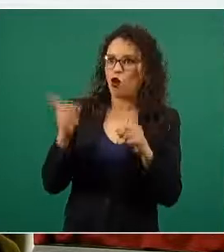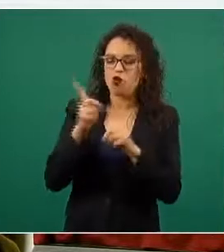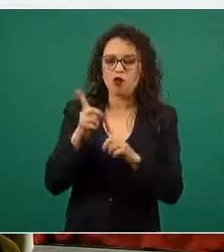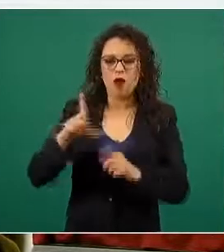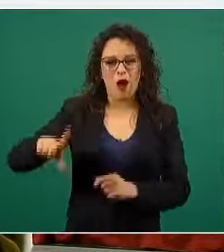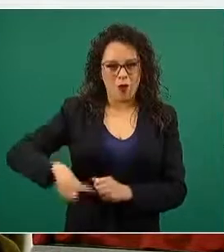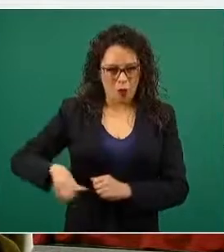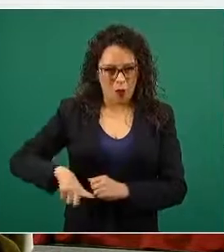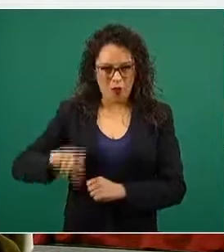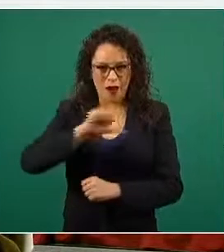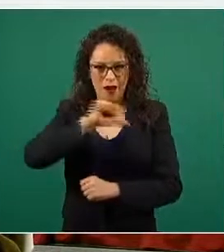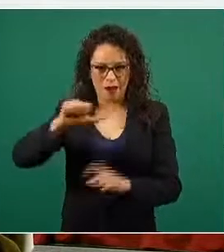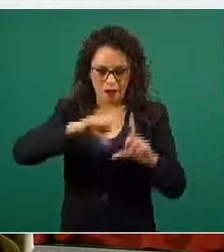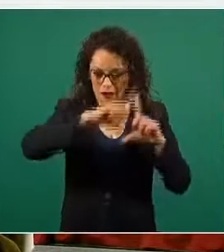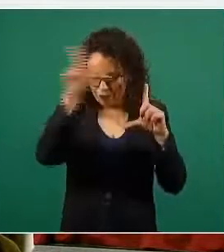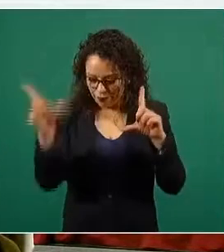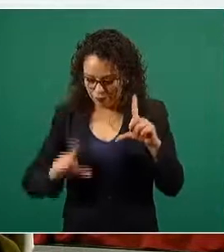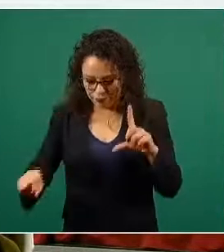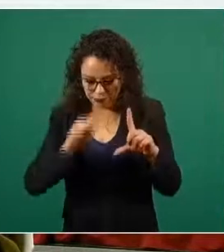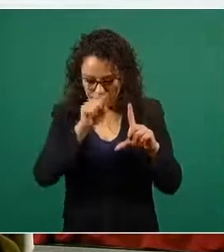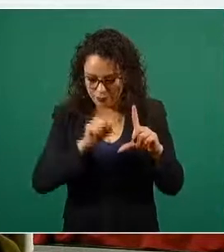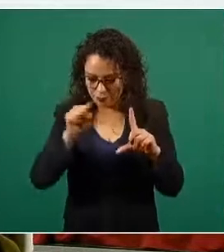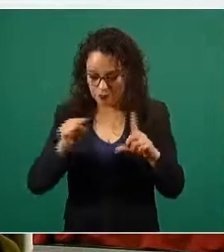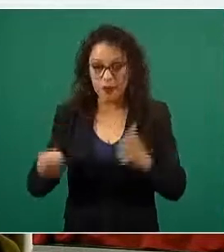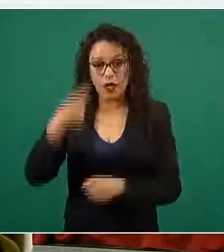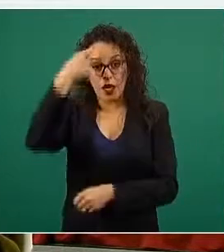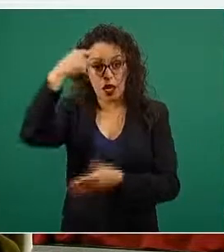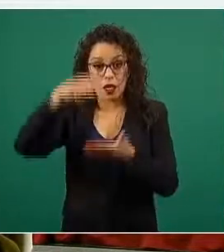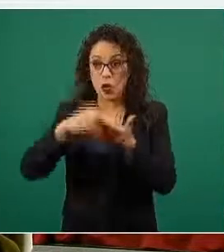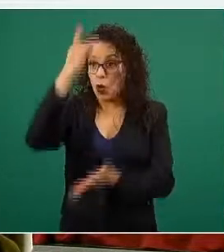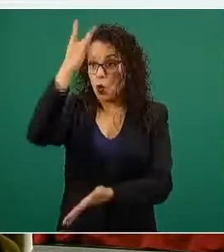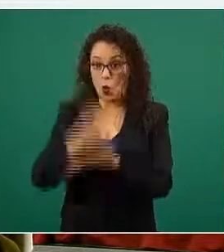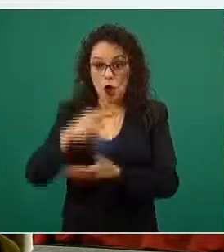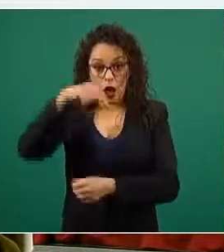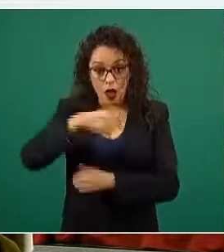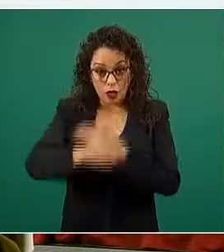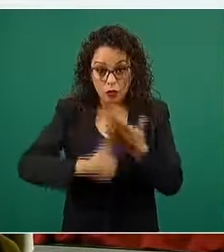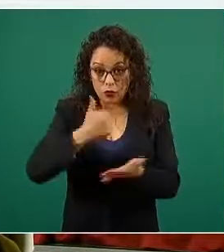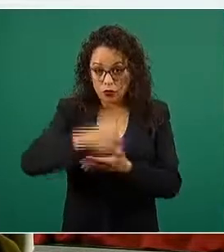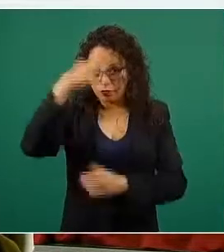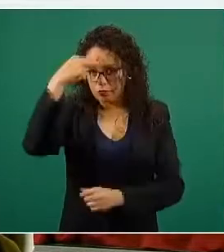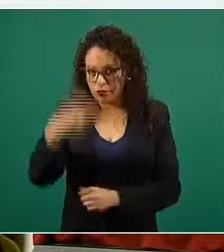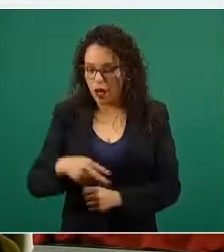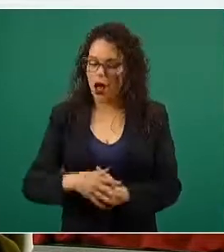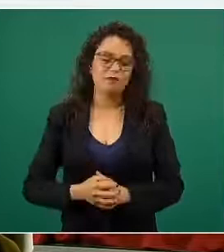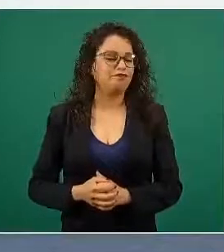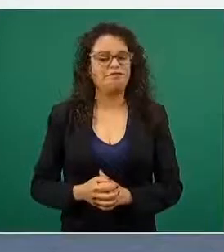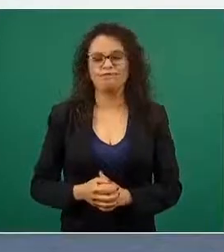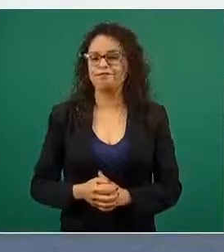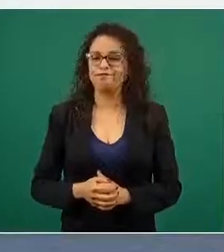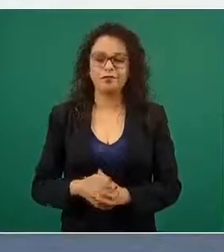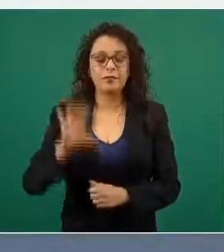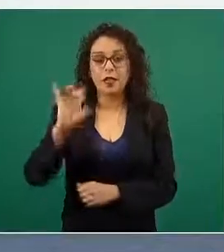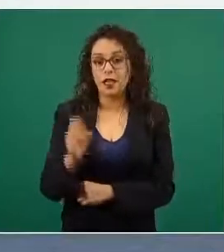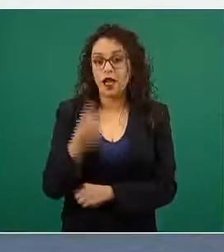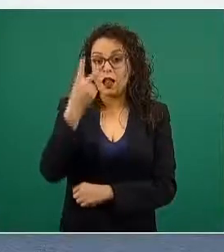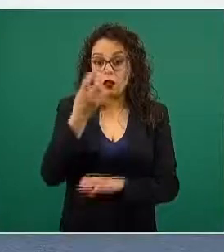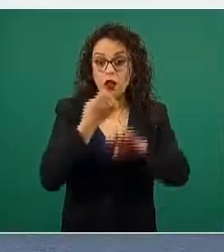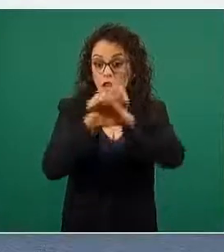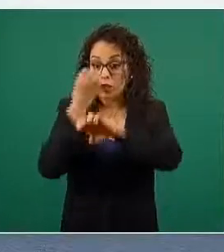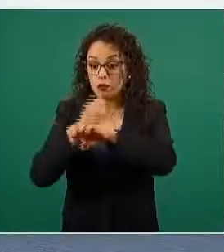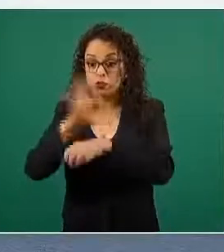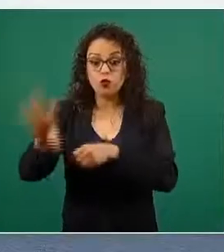República, de que perciben que solo está aquí en la Ciudad de México. No es así, todas las 32 entidades federativas